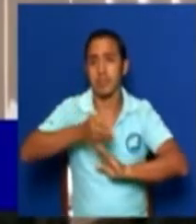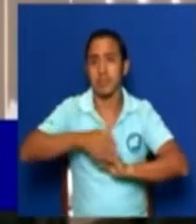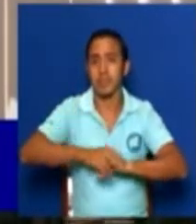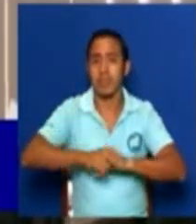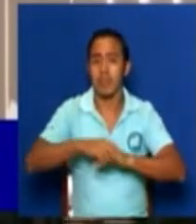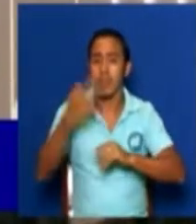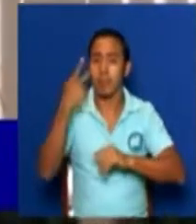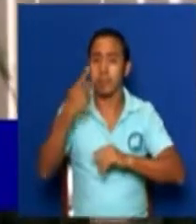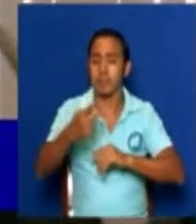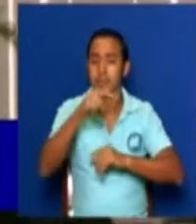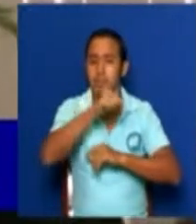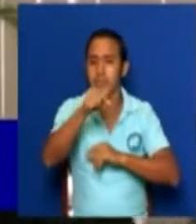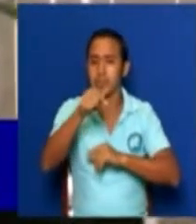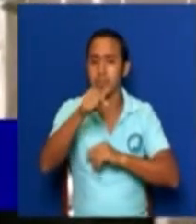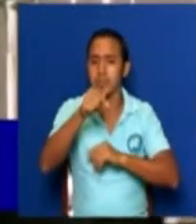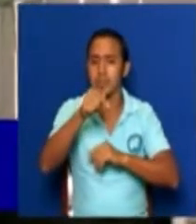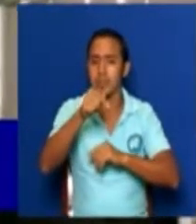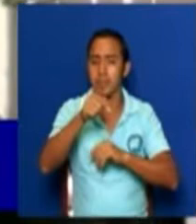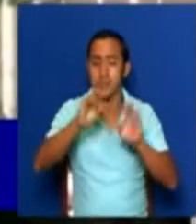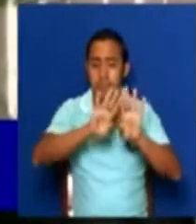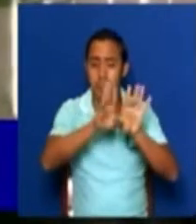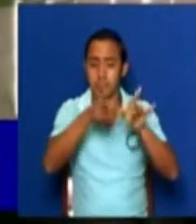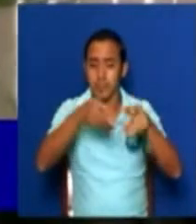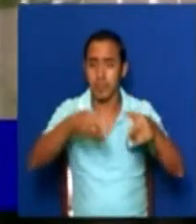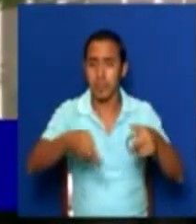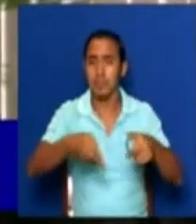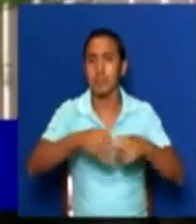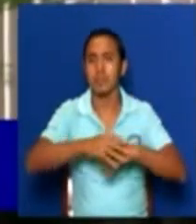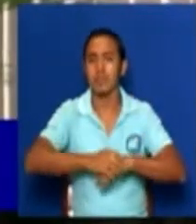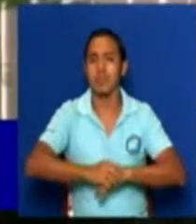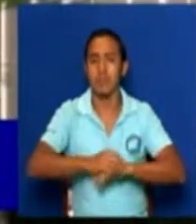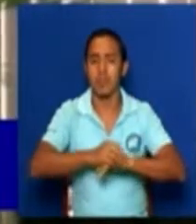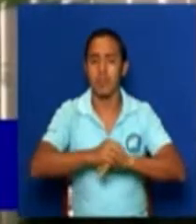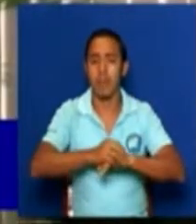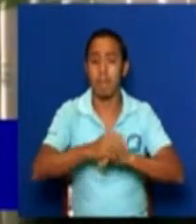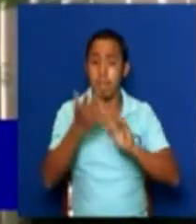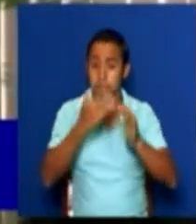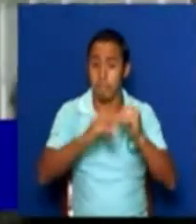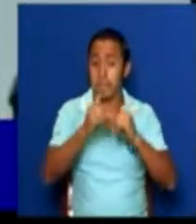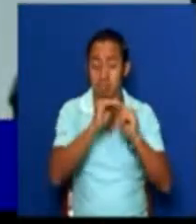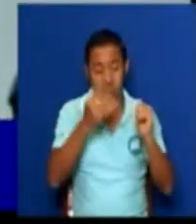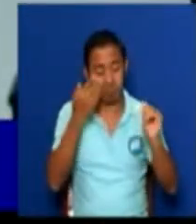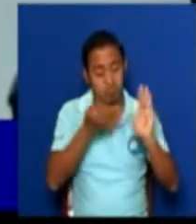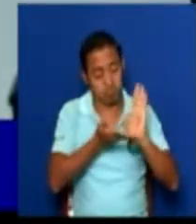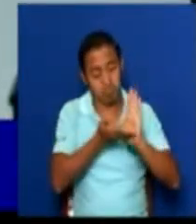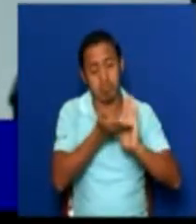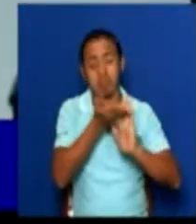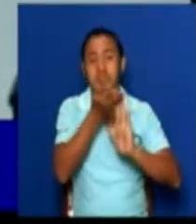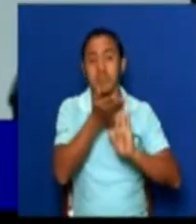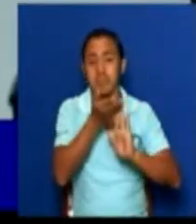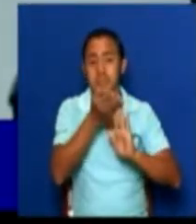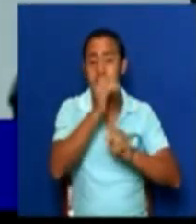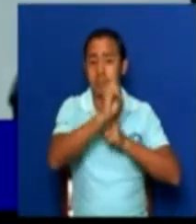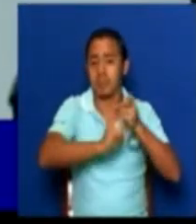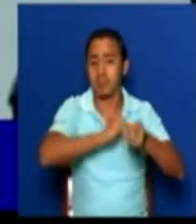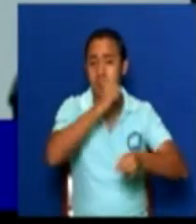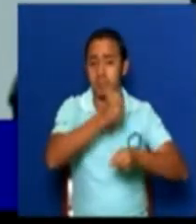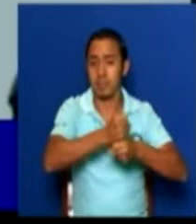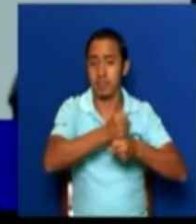como ven, en el caso de las mujeres es más significativo entre las edades